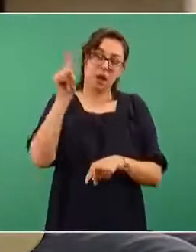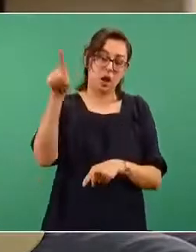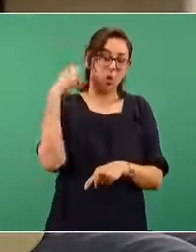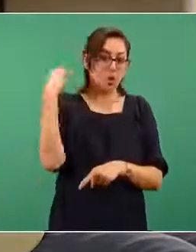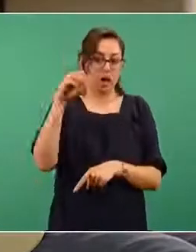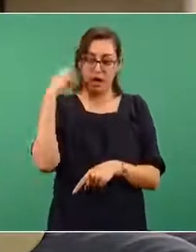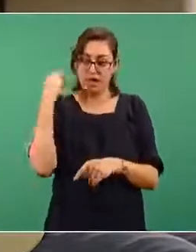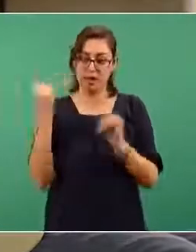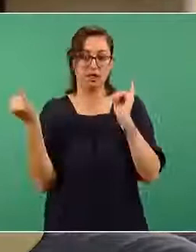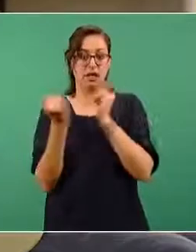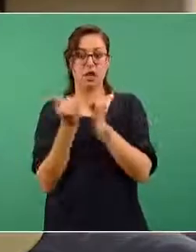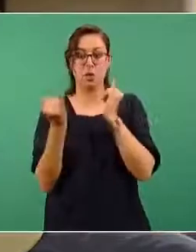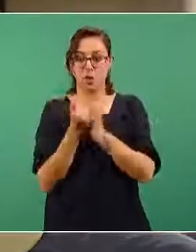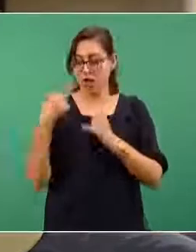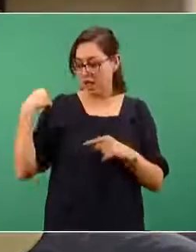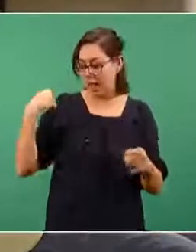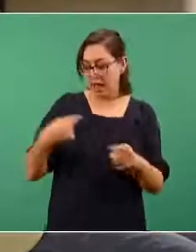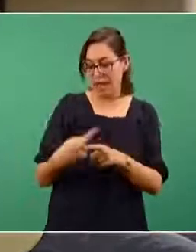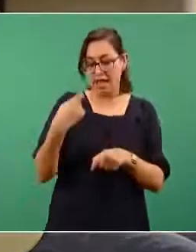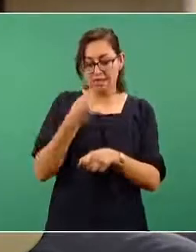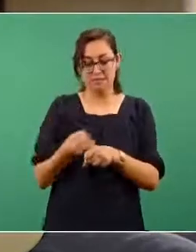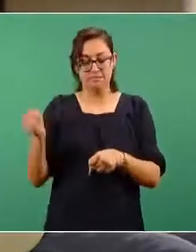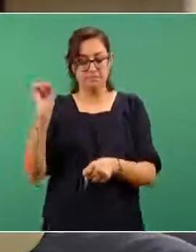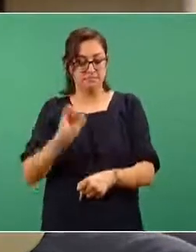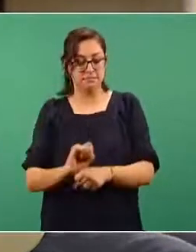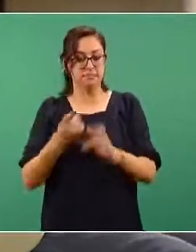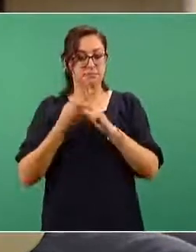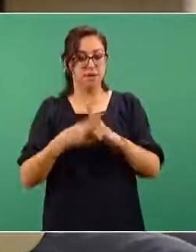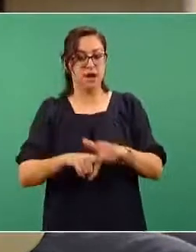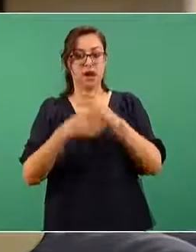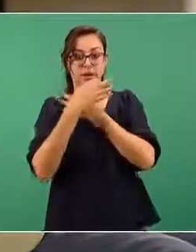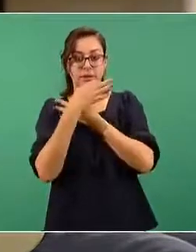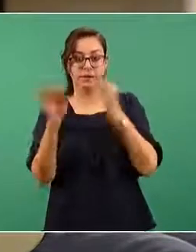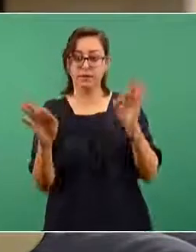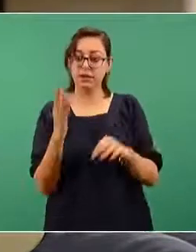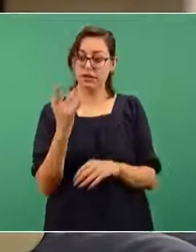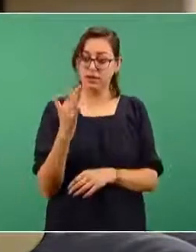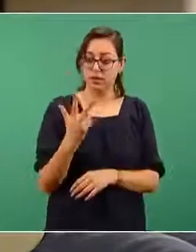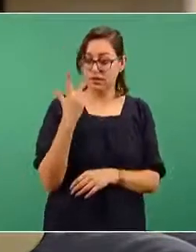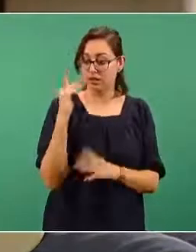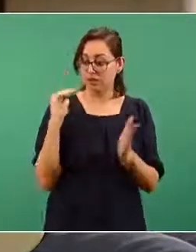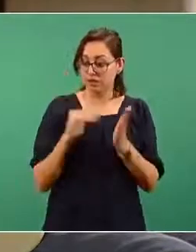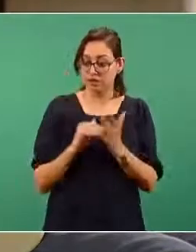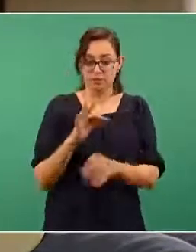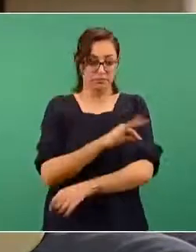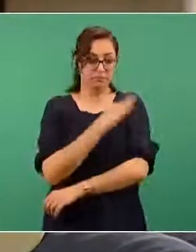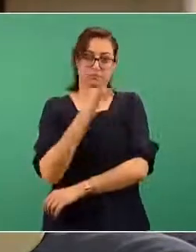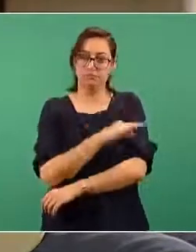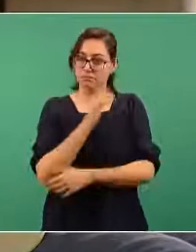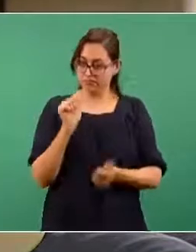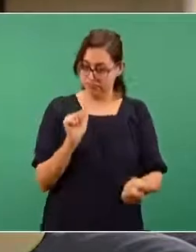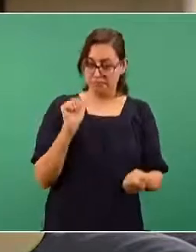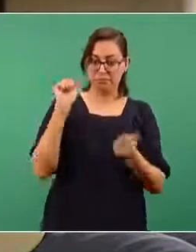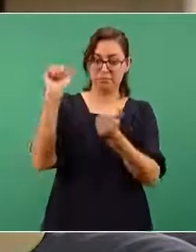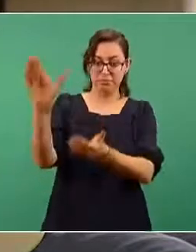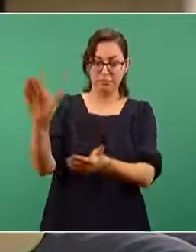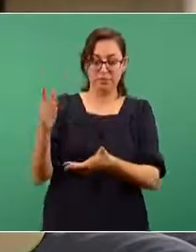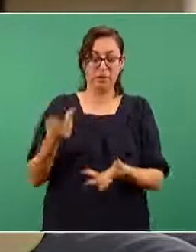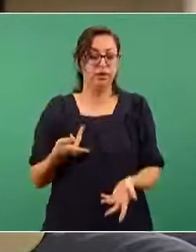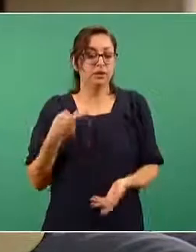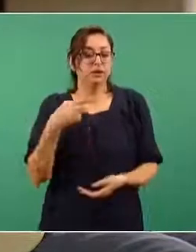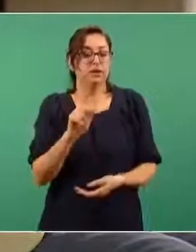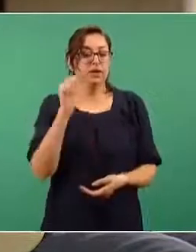¿no? Esta semana, cuando inició la vacunación, informaron que iban a mandar 58,000 vacunas, pero